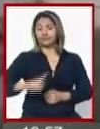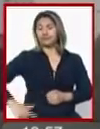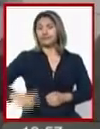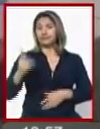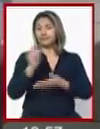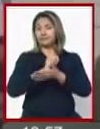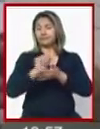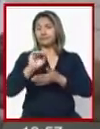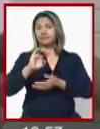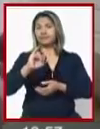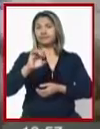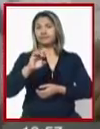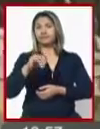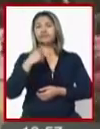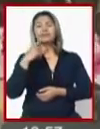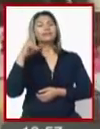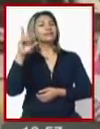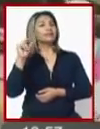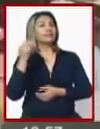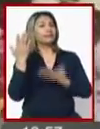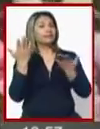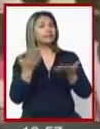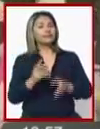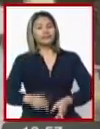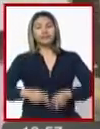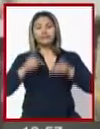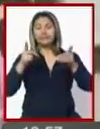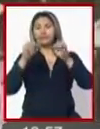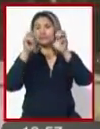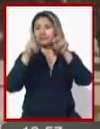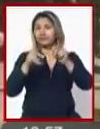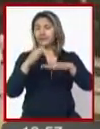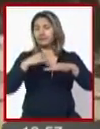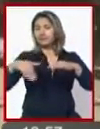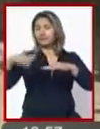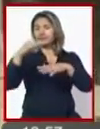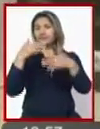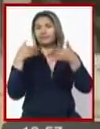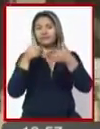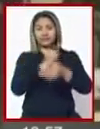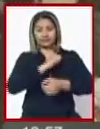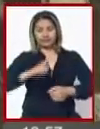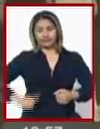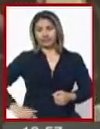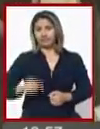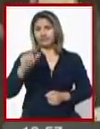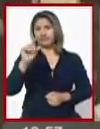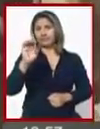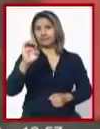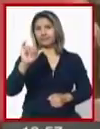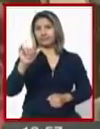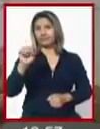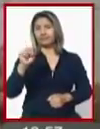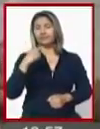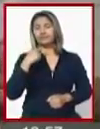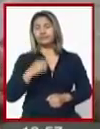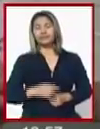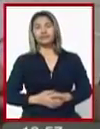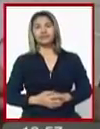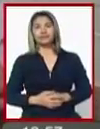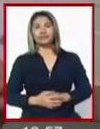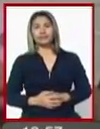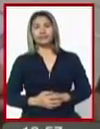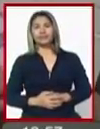el secretario ejecutivo remarcó que no existe ninguna renuncia del personal jerárquico más cercano al alcalde Leyes, como se rumorea.